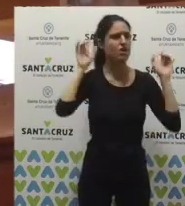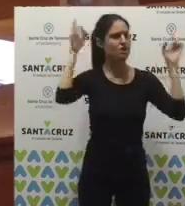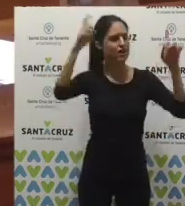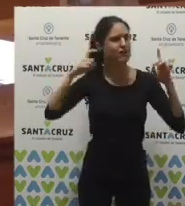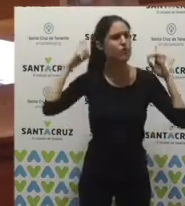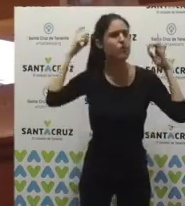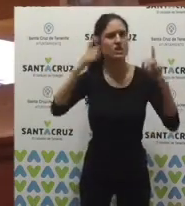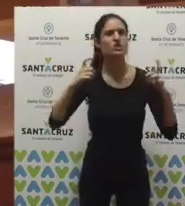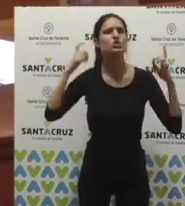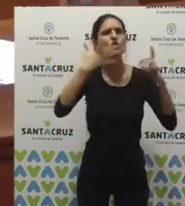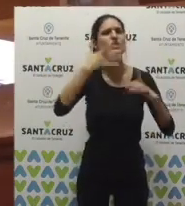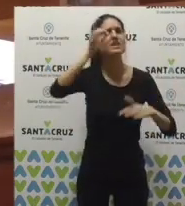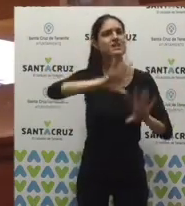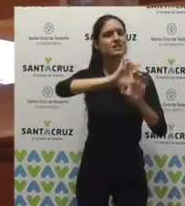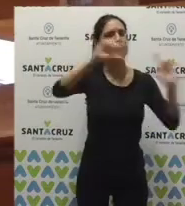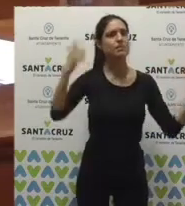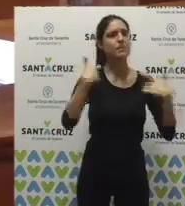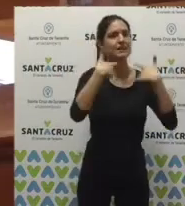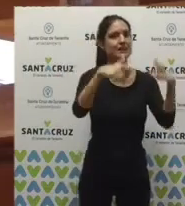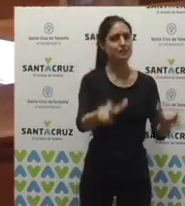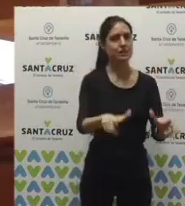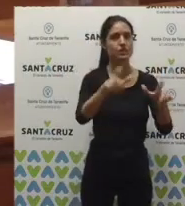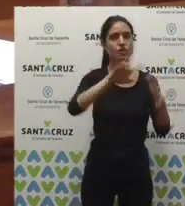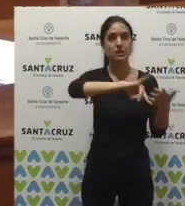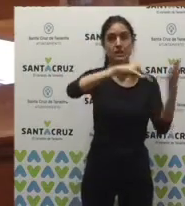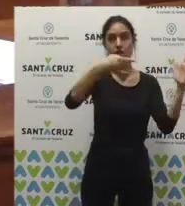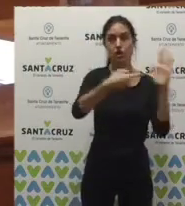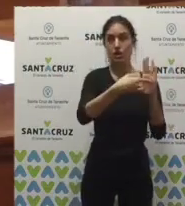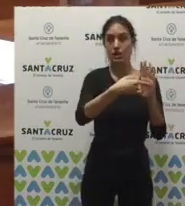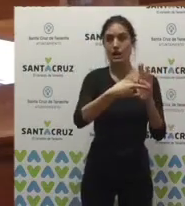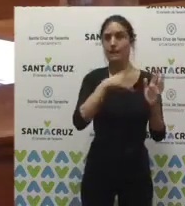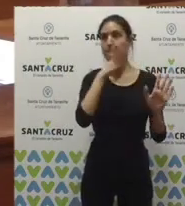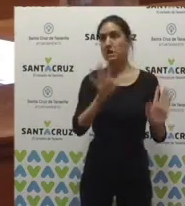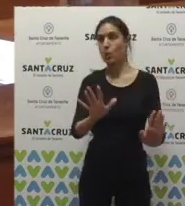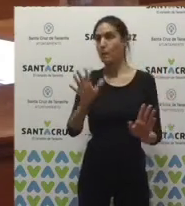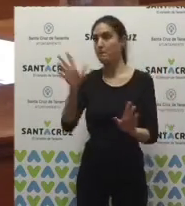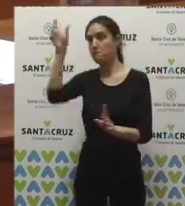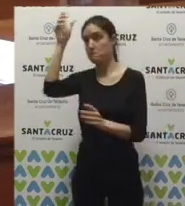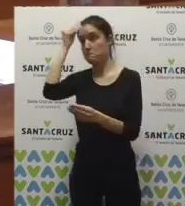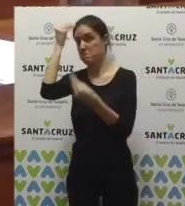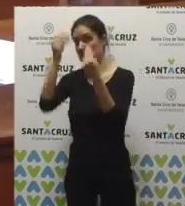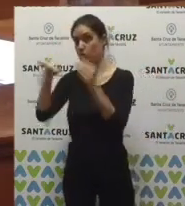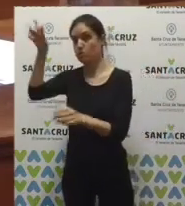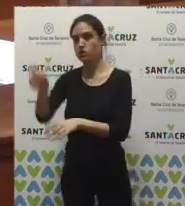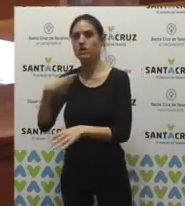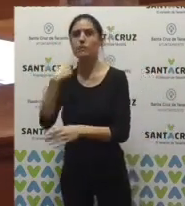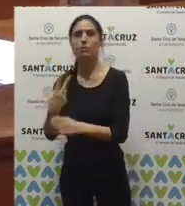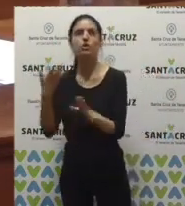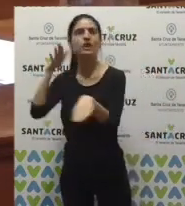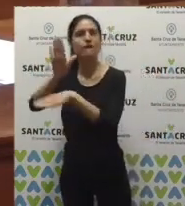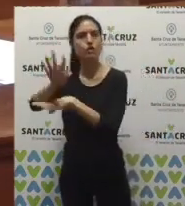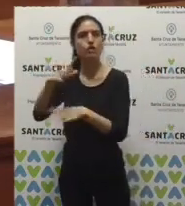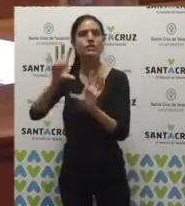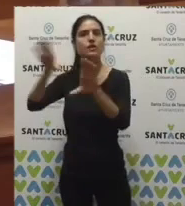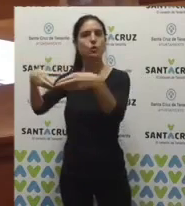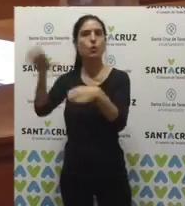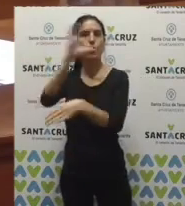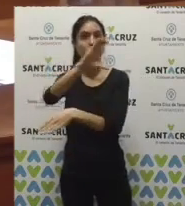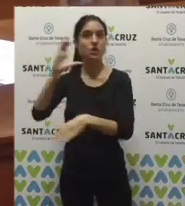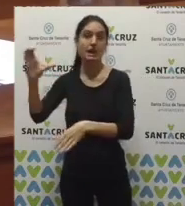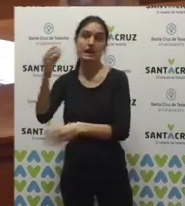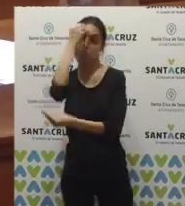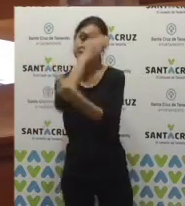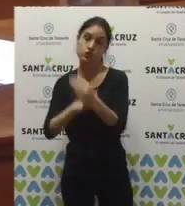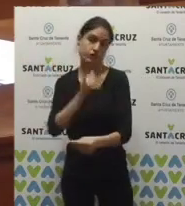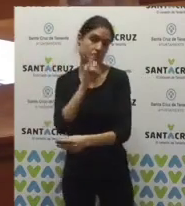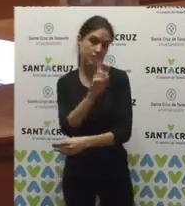tecnología para que lleguemos a este punto que parece que aportamos de colisión canarias no le resulta satisfactorio que por cierto a mí tampoco pero han sido horas